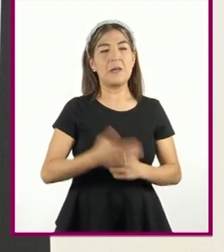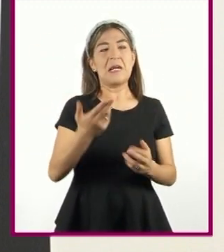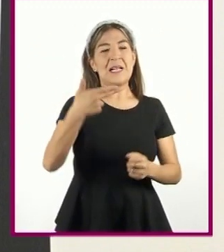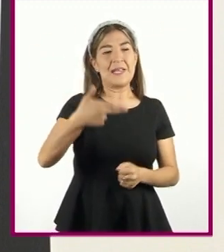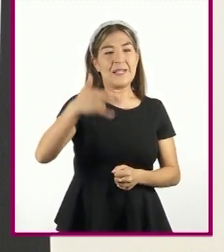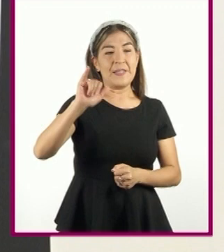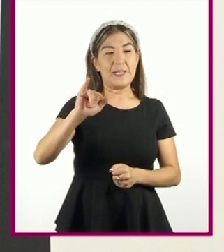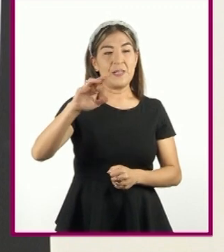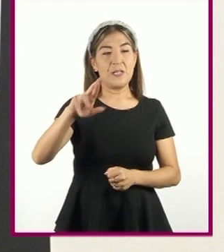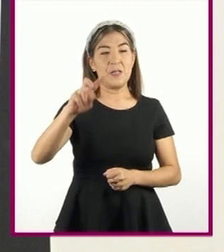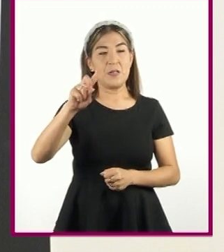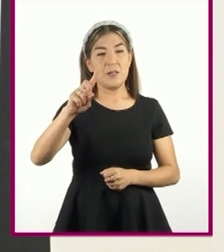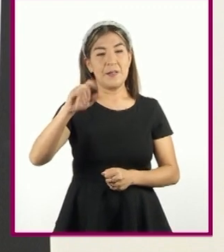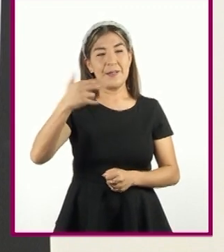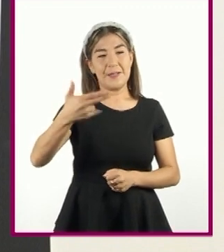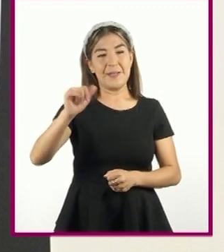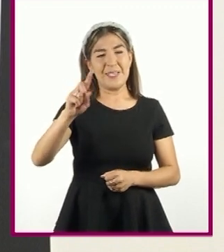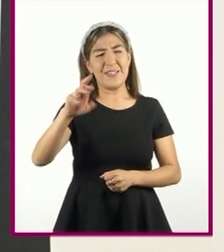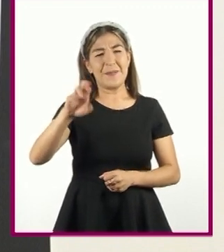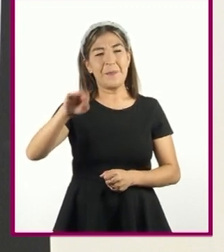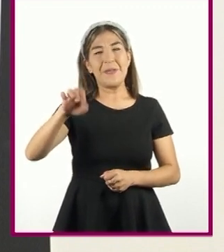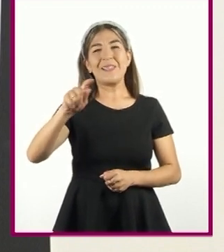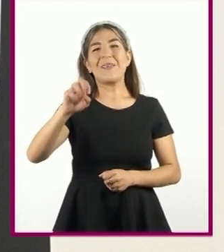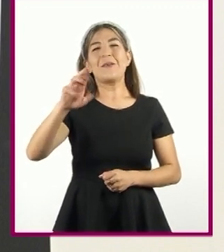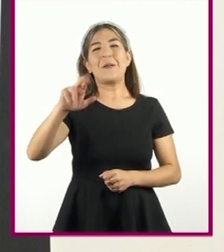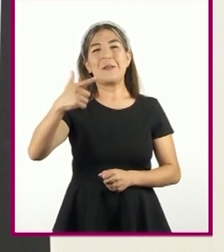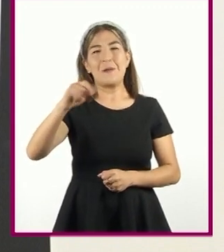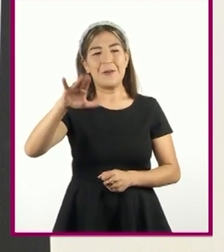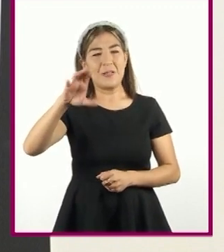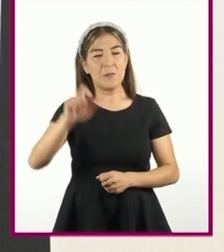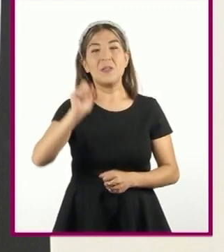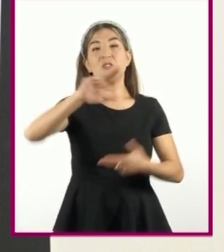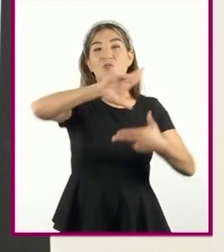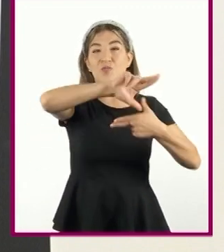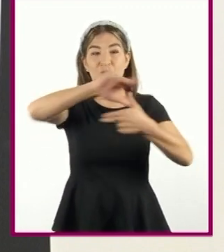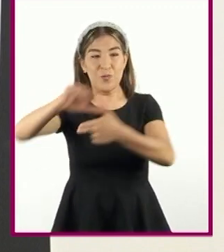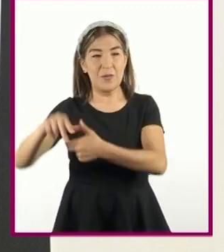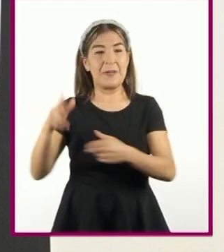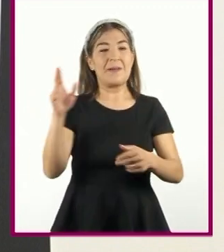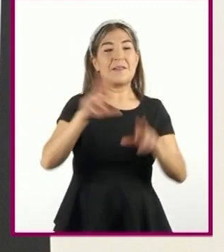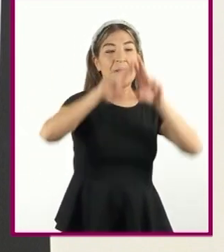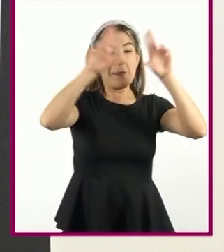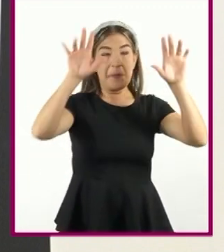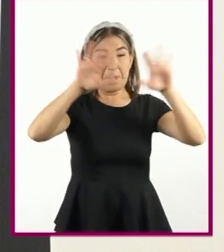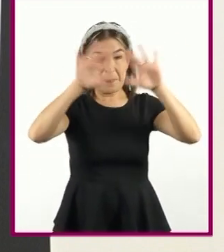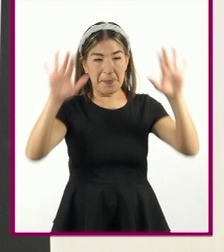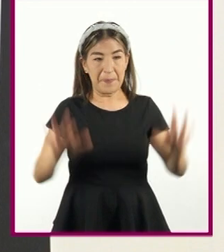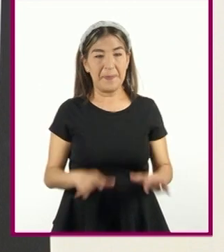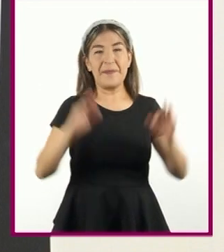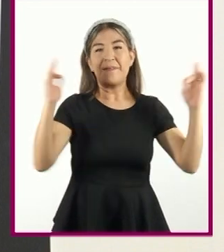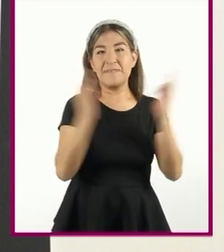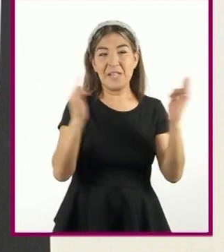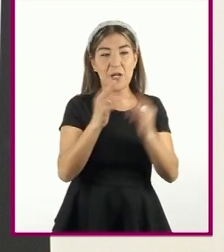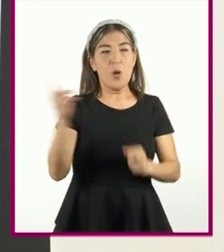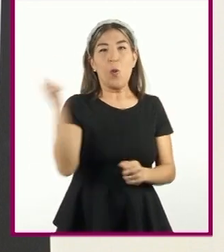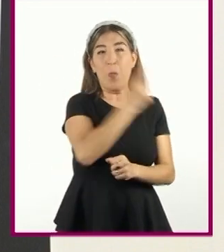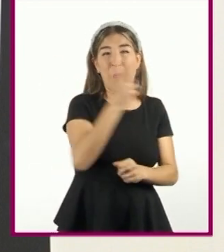hidrometeorológicos, huracanes, tornados, inundaciones, heladas, sequías y tormentas de